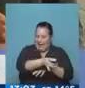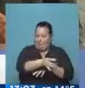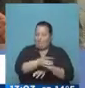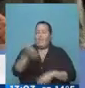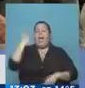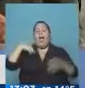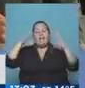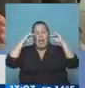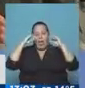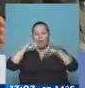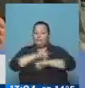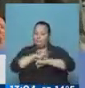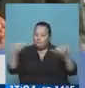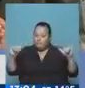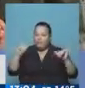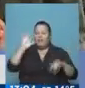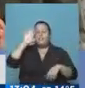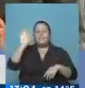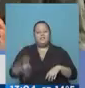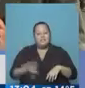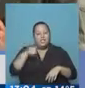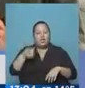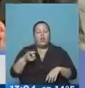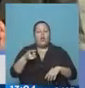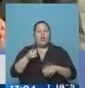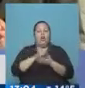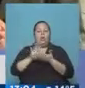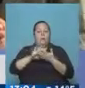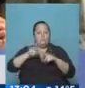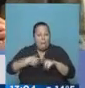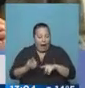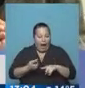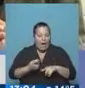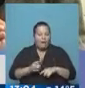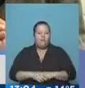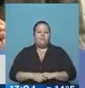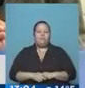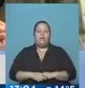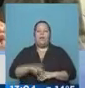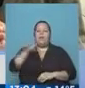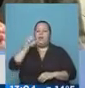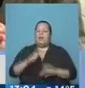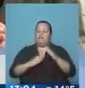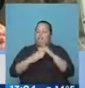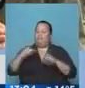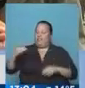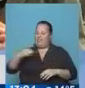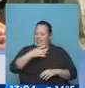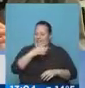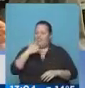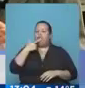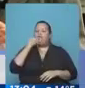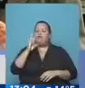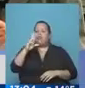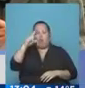anoche a pocas horas de conocerse el inicio de este paro el dirigente ferroviario rubén sobrero